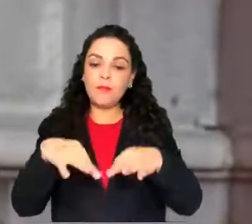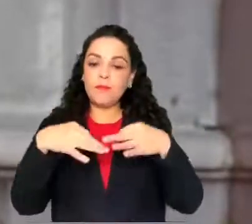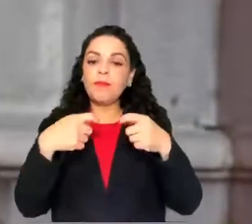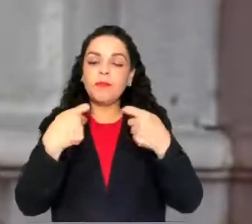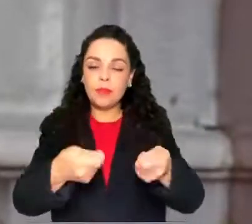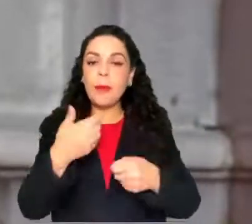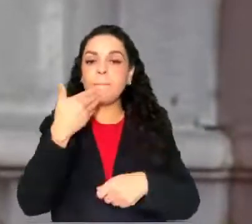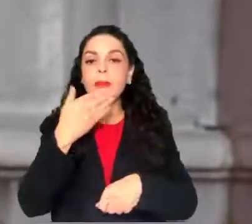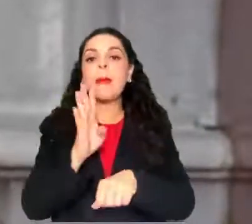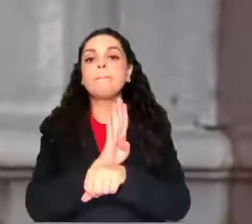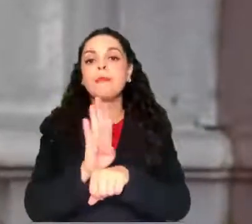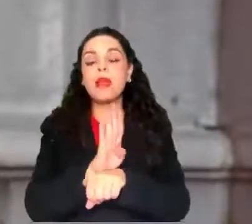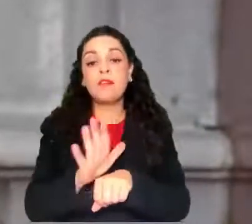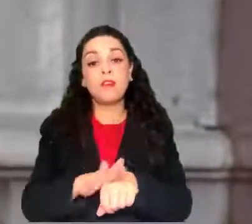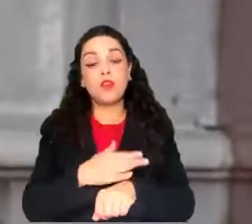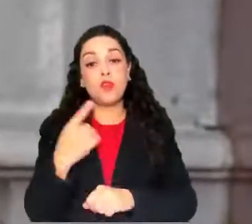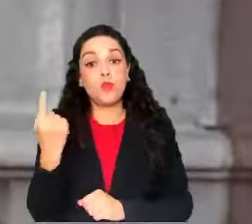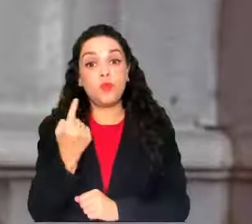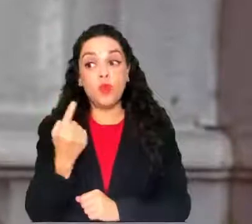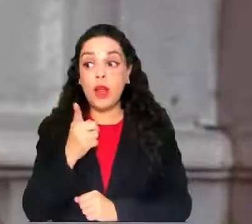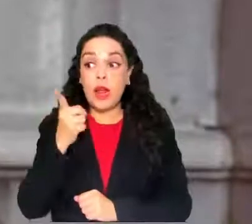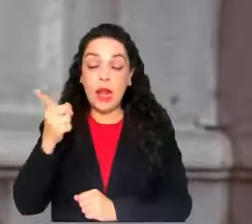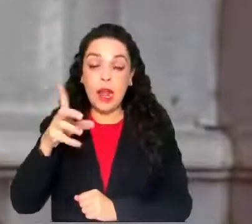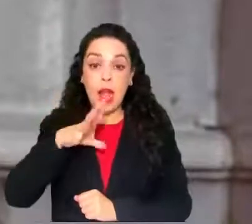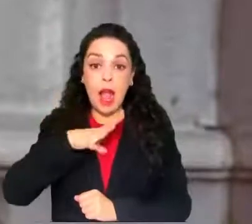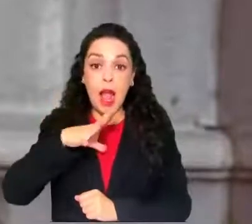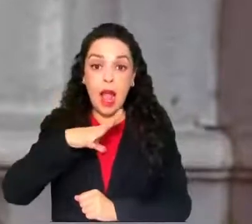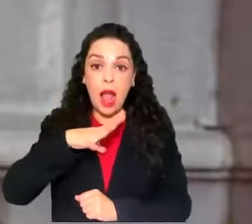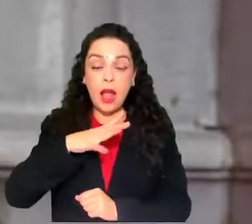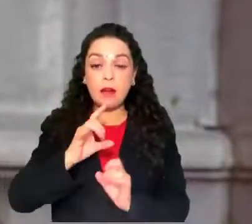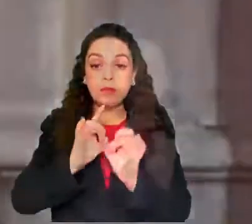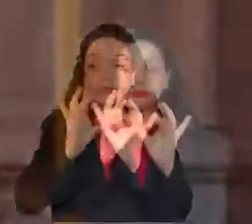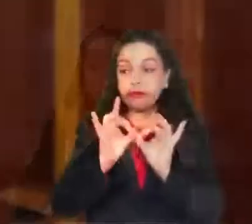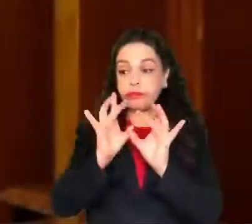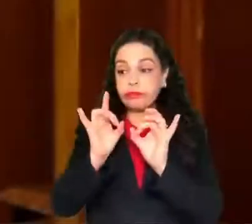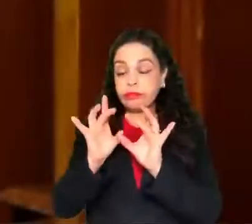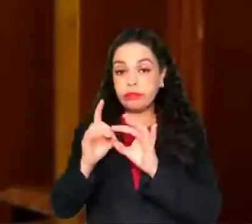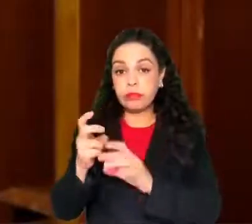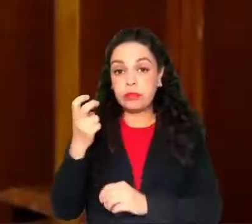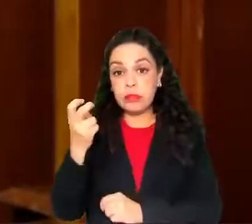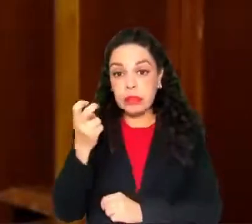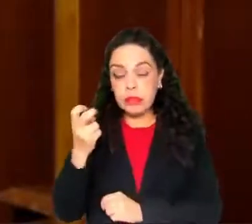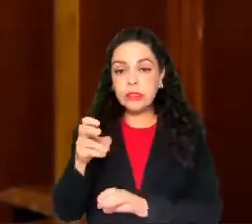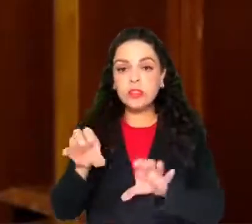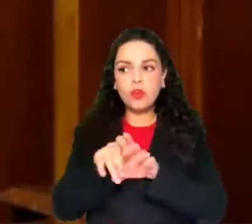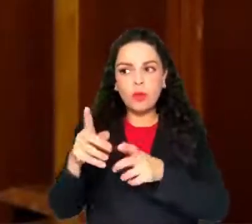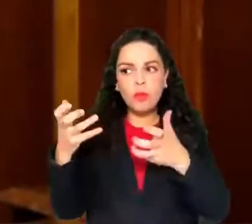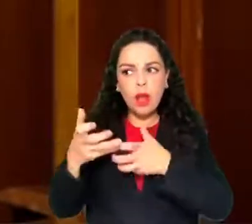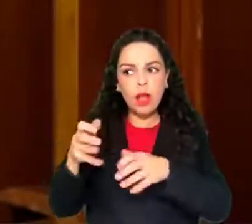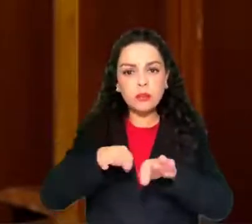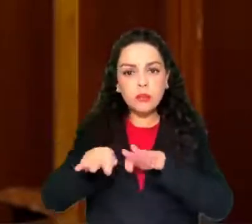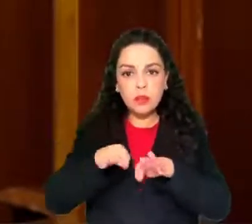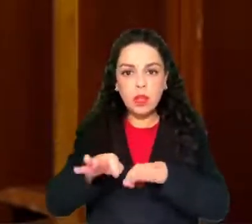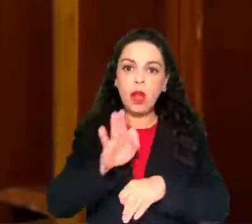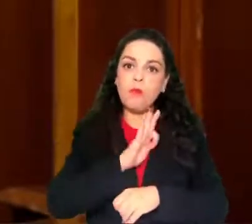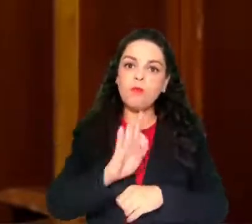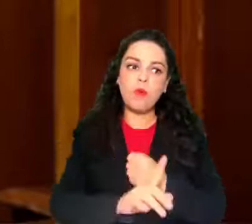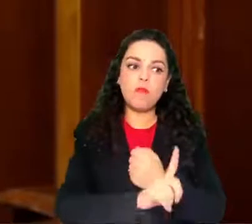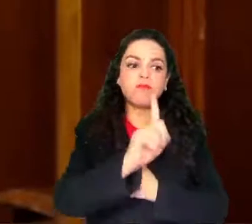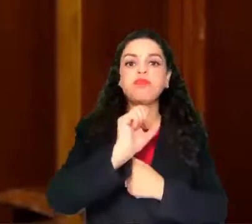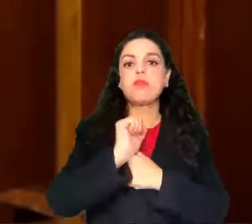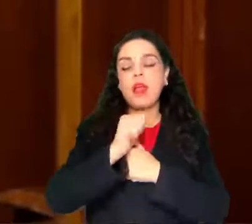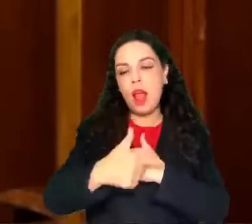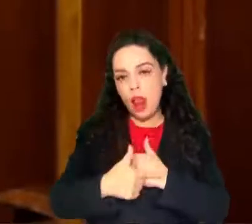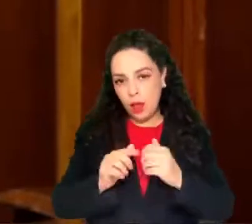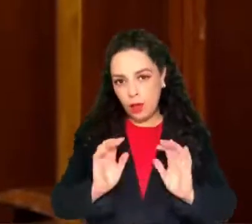se derivarán las consecuencias de dicha rendición de cuentas en este orden de ideas es menester destacar que la rendición